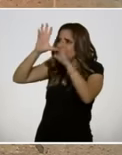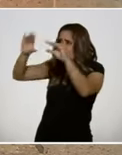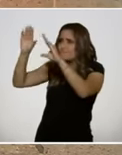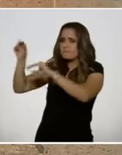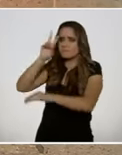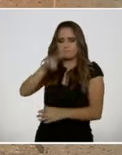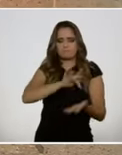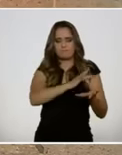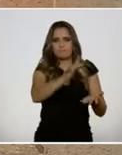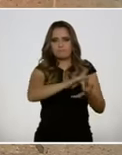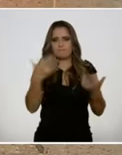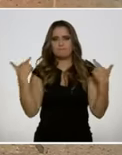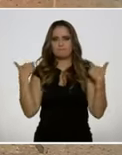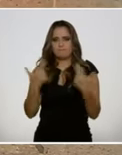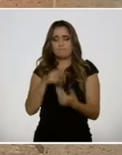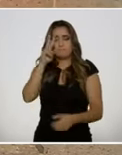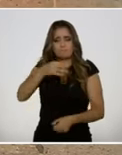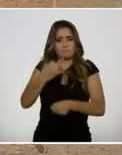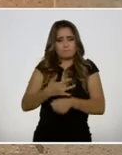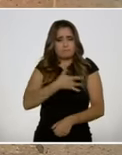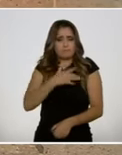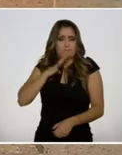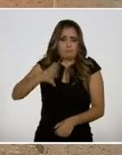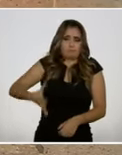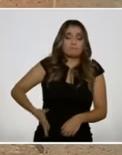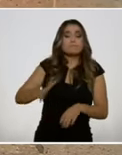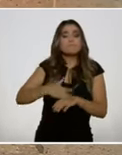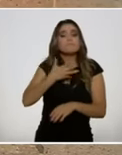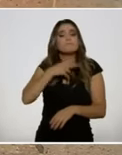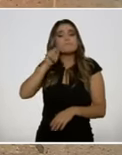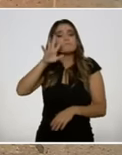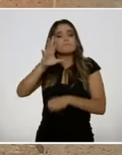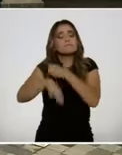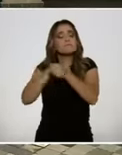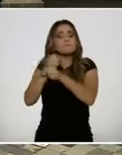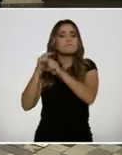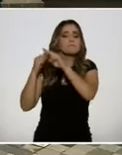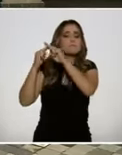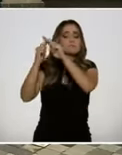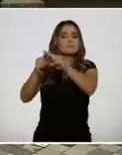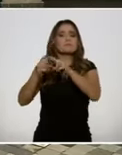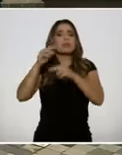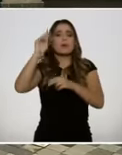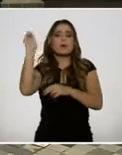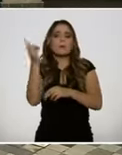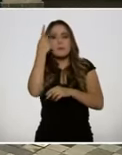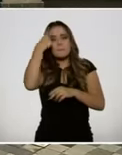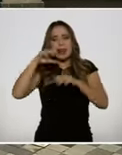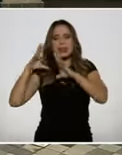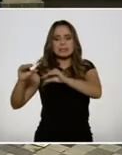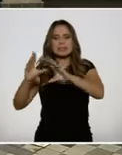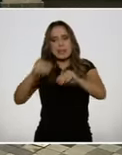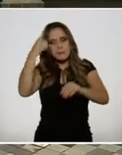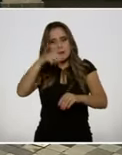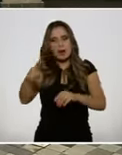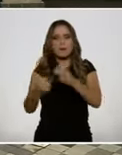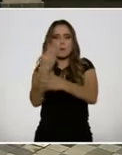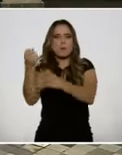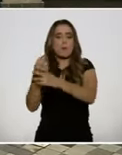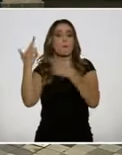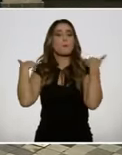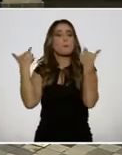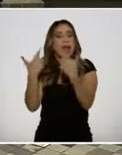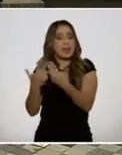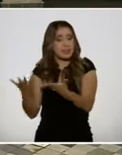muy orgullosa porque estamos celebrando los 85 años de la Escuela Normal Superior de México. Además, también estamos celebrando